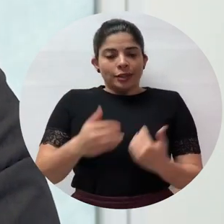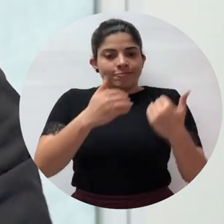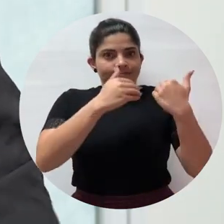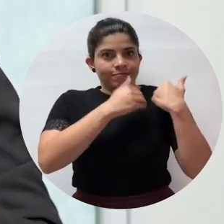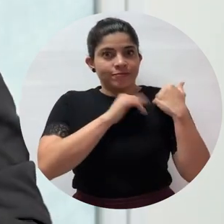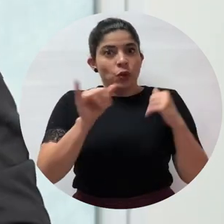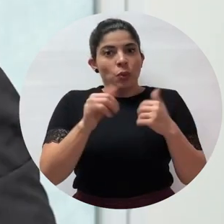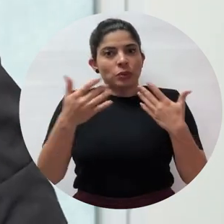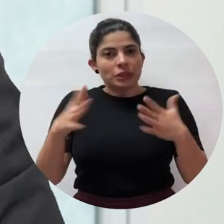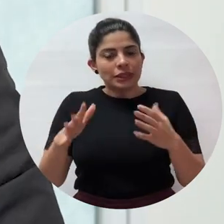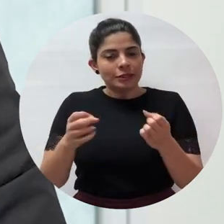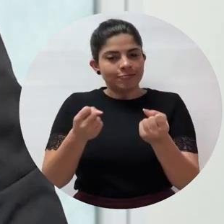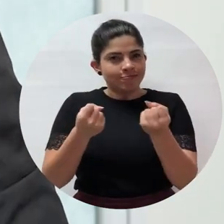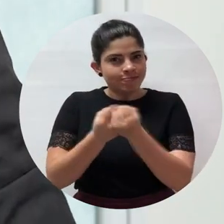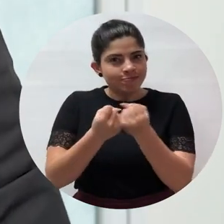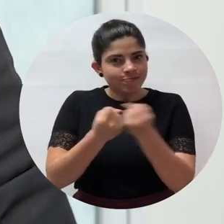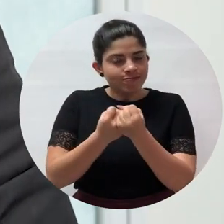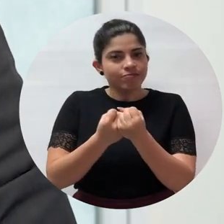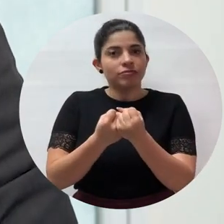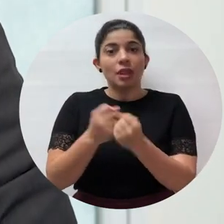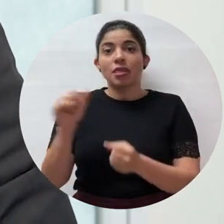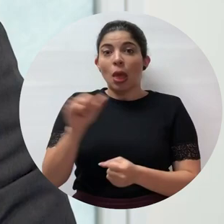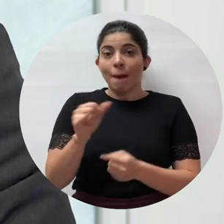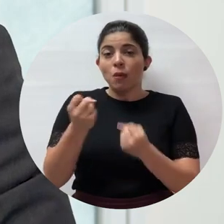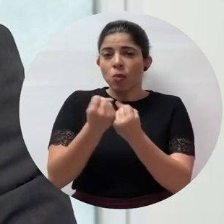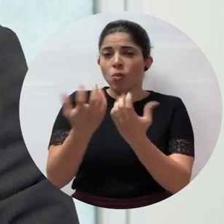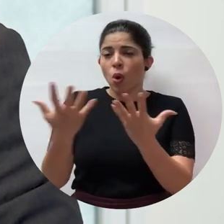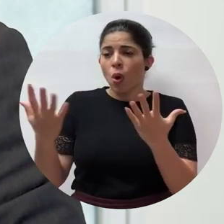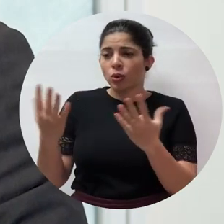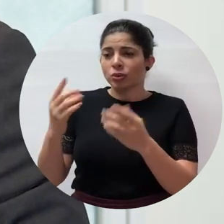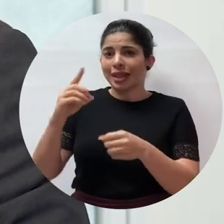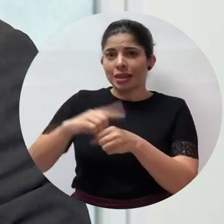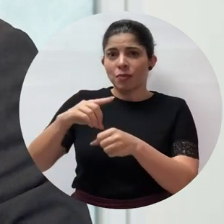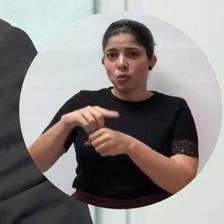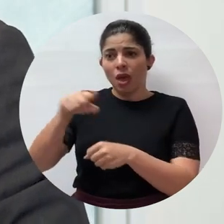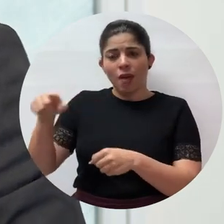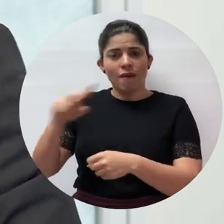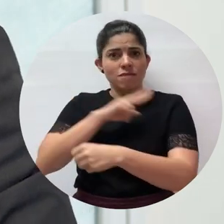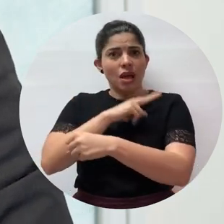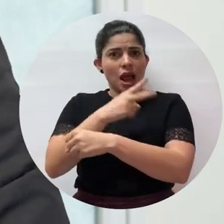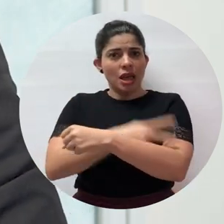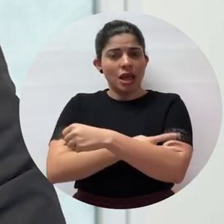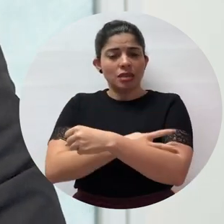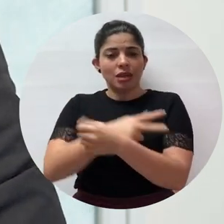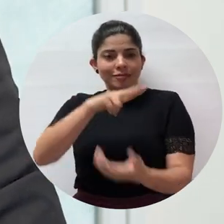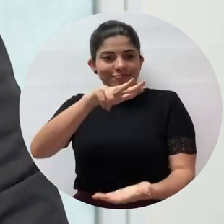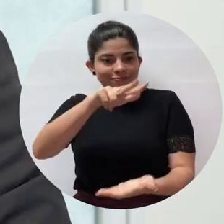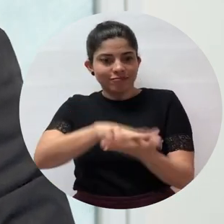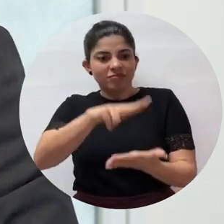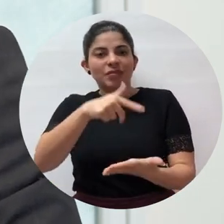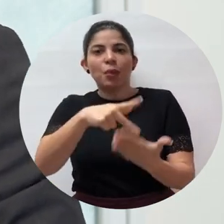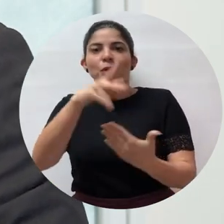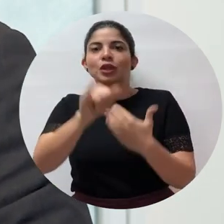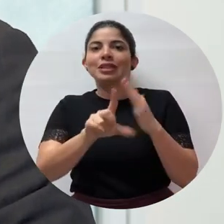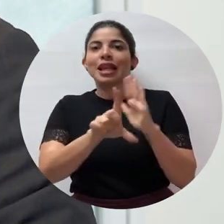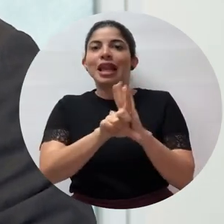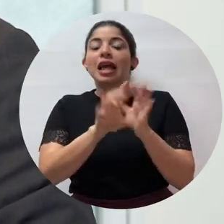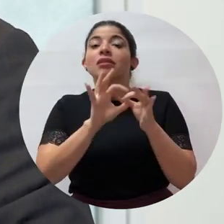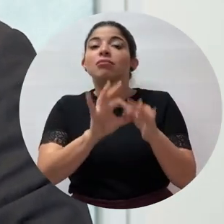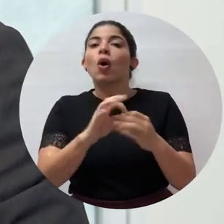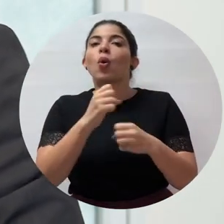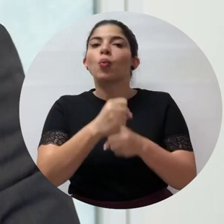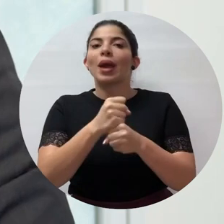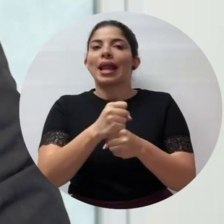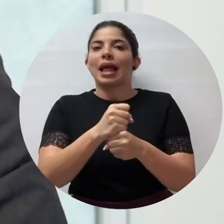Hoy toca, como lo hemos apoyado e impulsado con también muchos diputados y diputadas valientes, aprobar el proyecto de ley